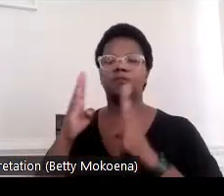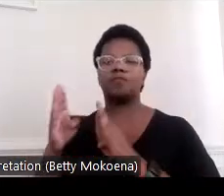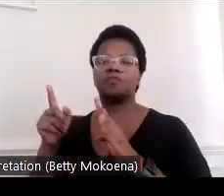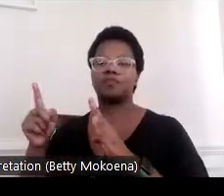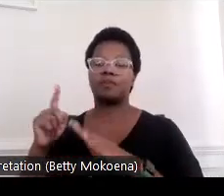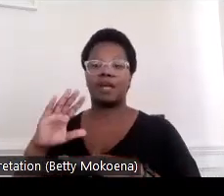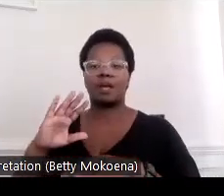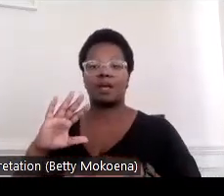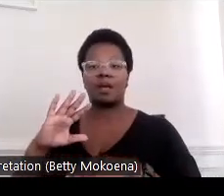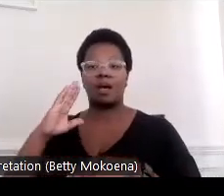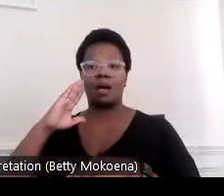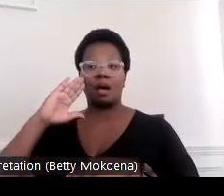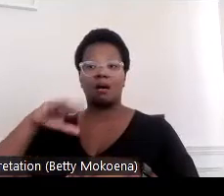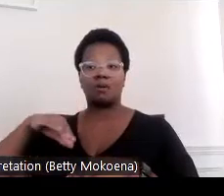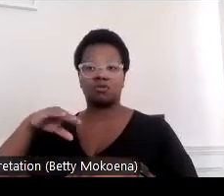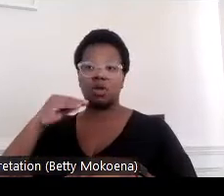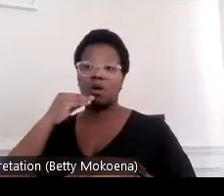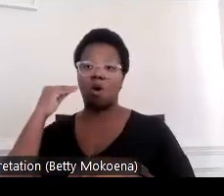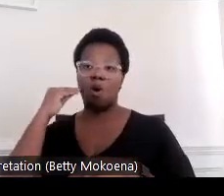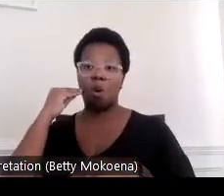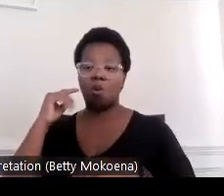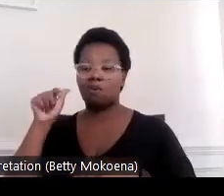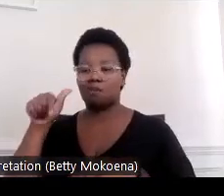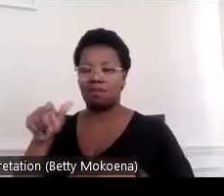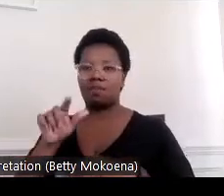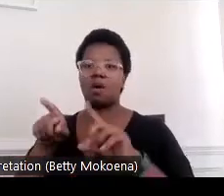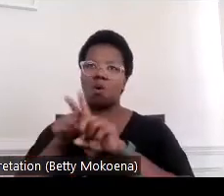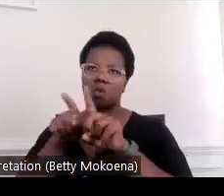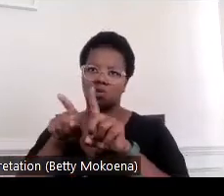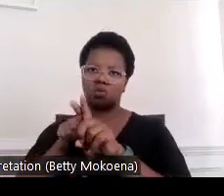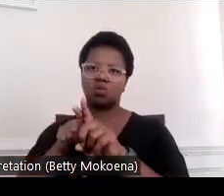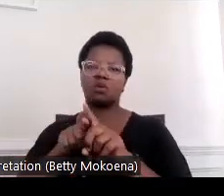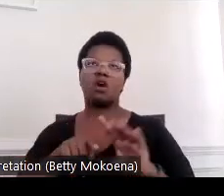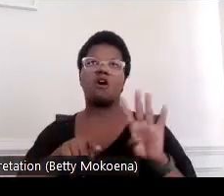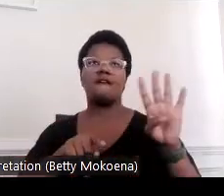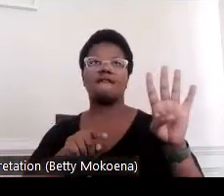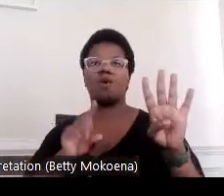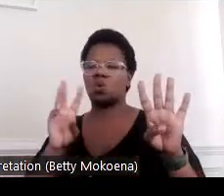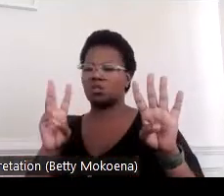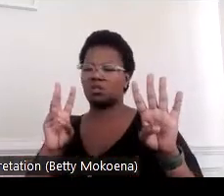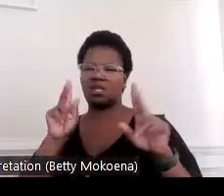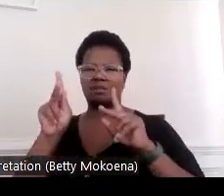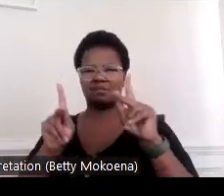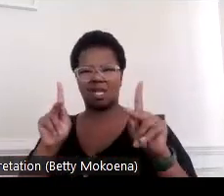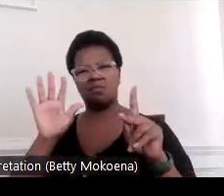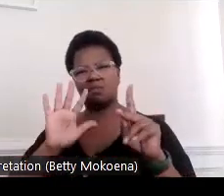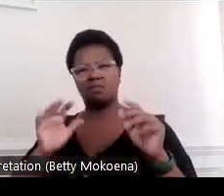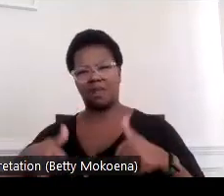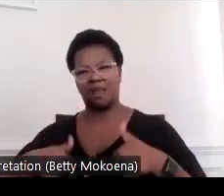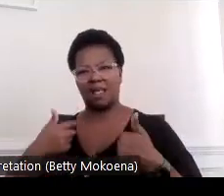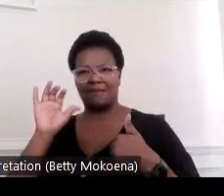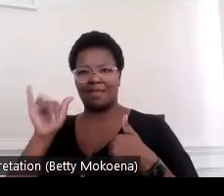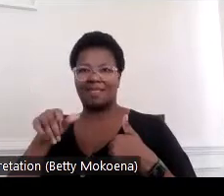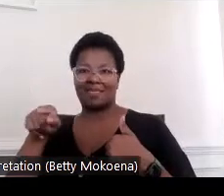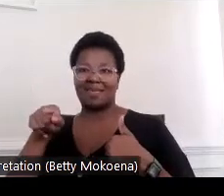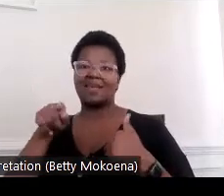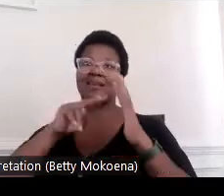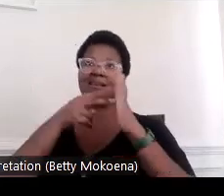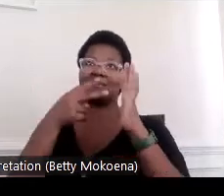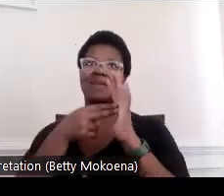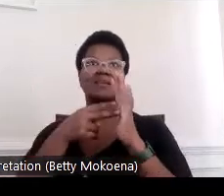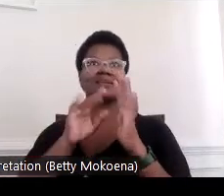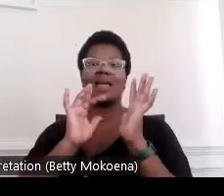hogares residenciales verdad ese es otro por lo general hay cuatro a seis personas viviendo ahí que tiene alguna discapacidad